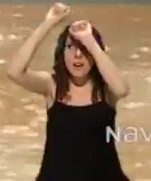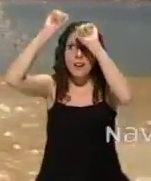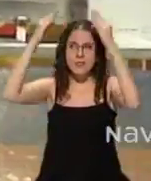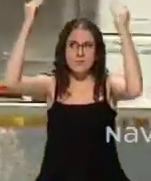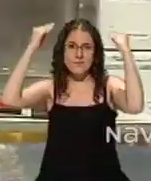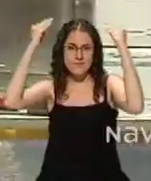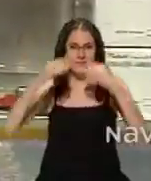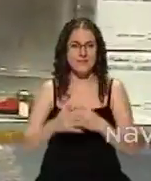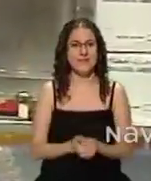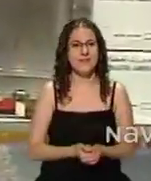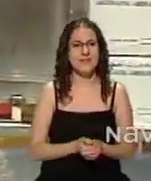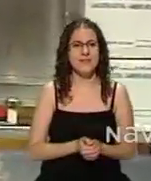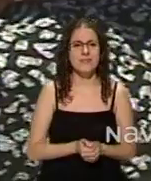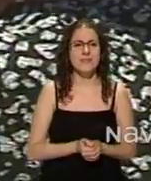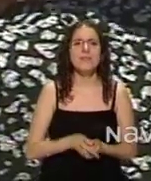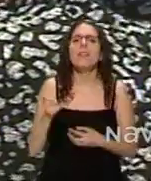¿Qué pasa? ¿Qué hace usted aquí?